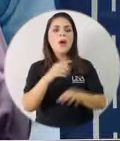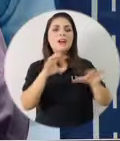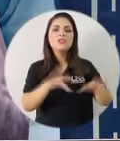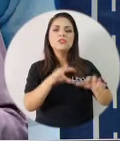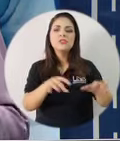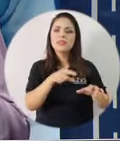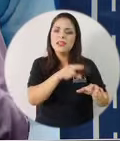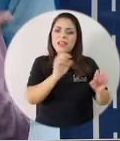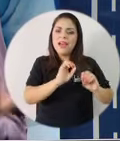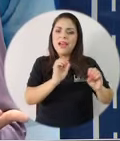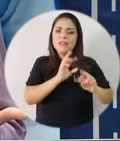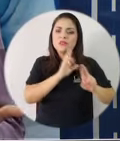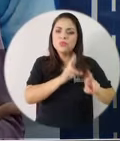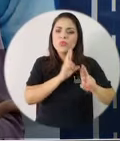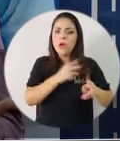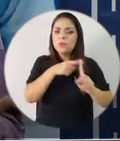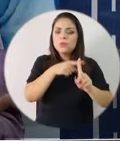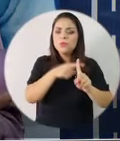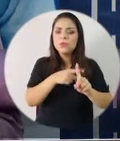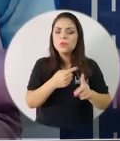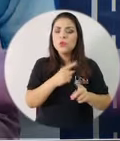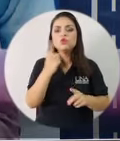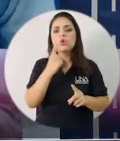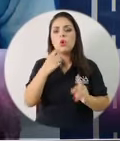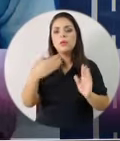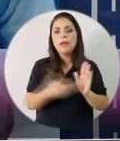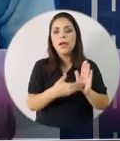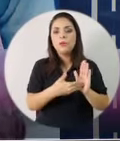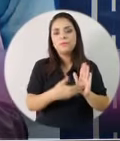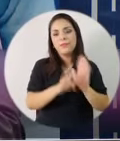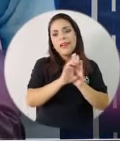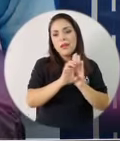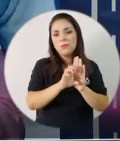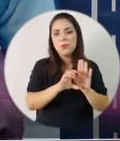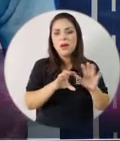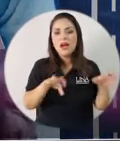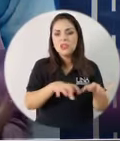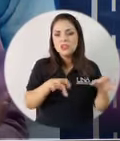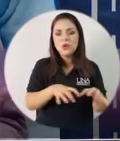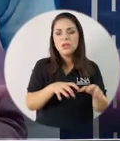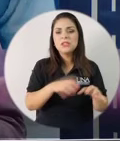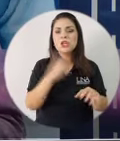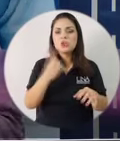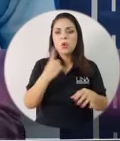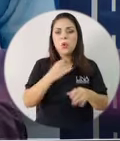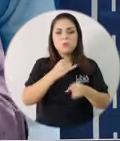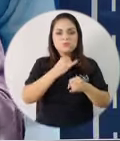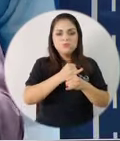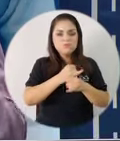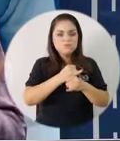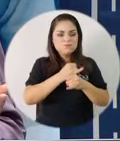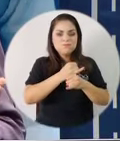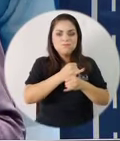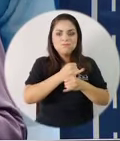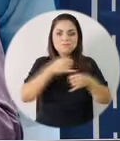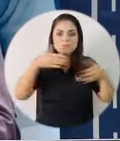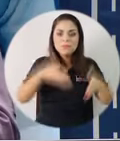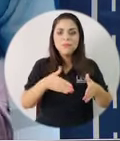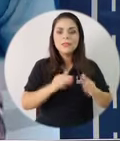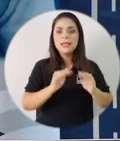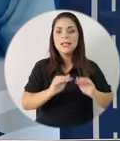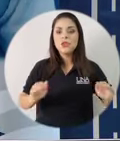en acciones que no logran resultados positivos, sino que más bien producen daño, como por ejemplo las acciones que tienen que ver con la institucionalización